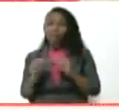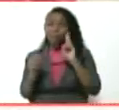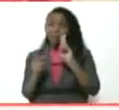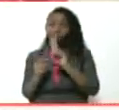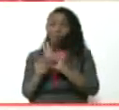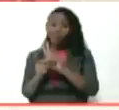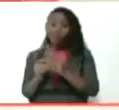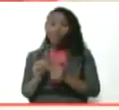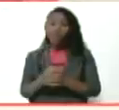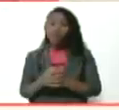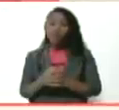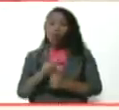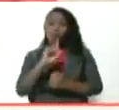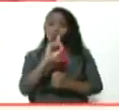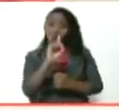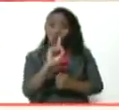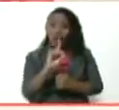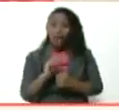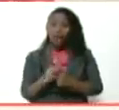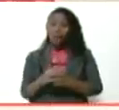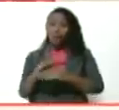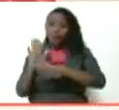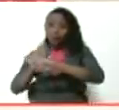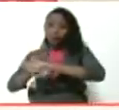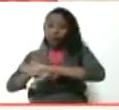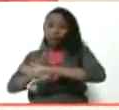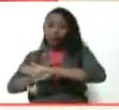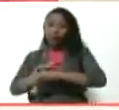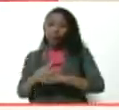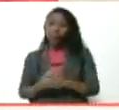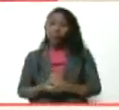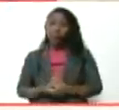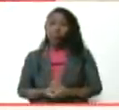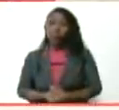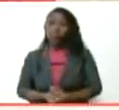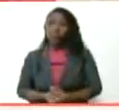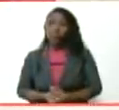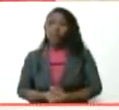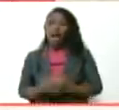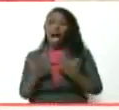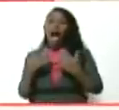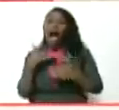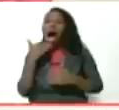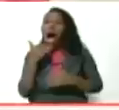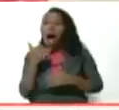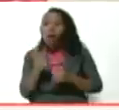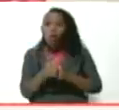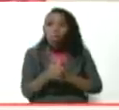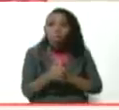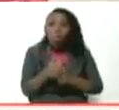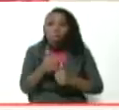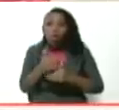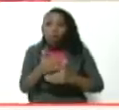las causas de algún retroceso, de